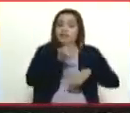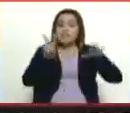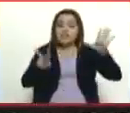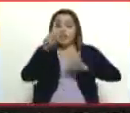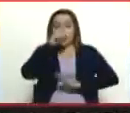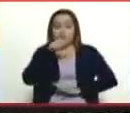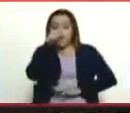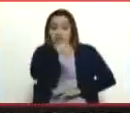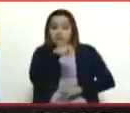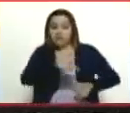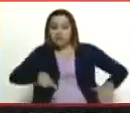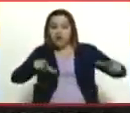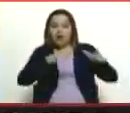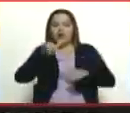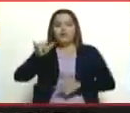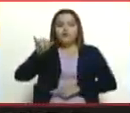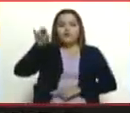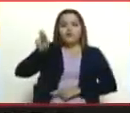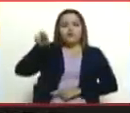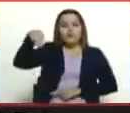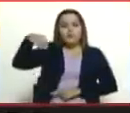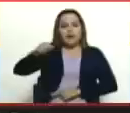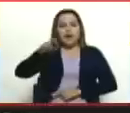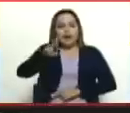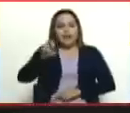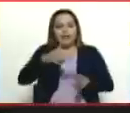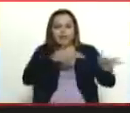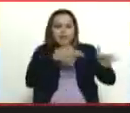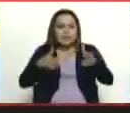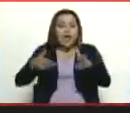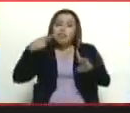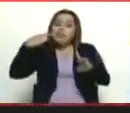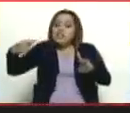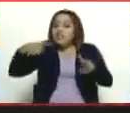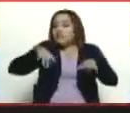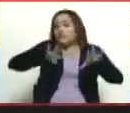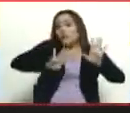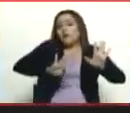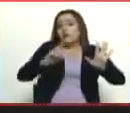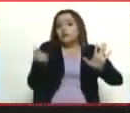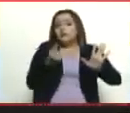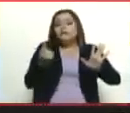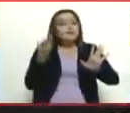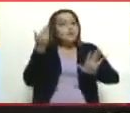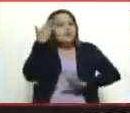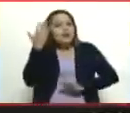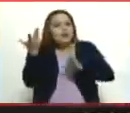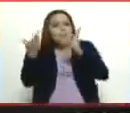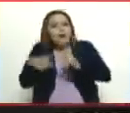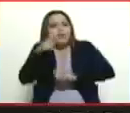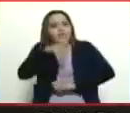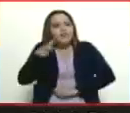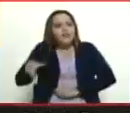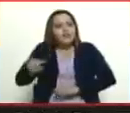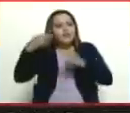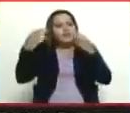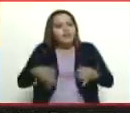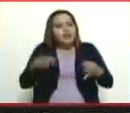y venezolanas, 9, en teoría 9, son los que aparecieron. Uno no sabe cuántos